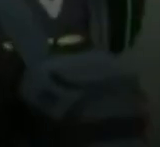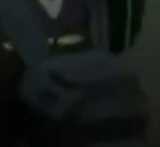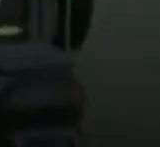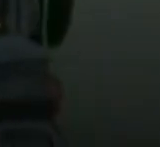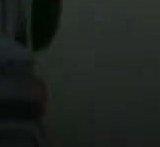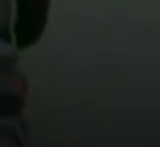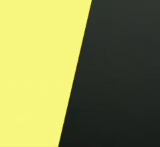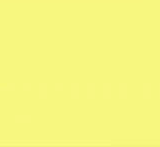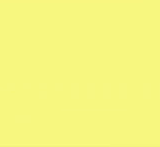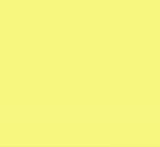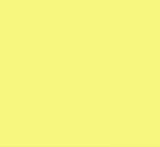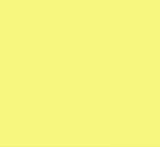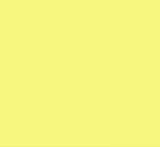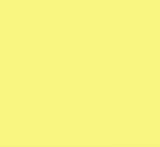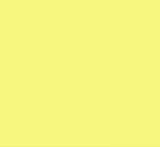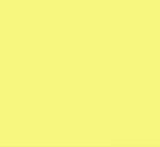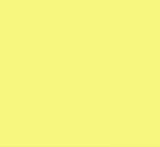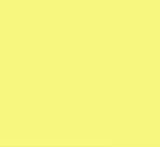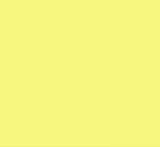persecución.